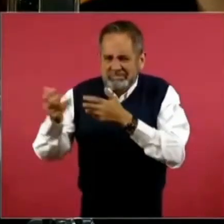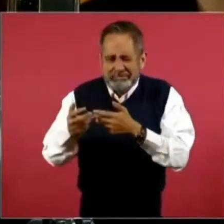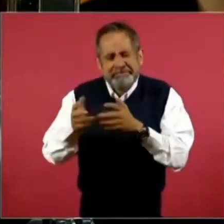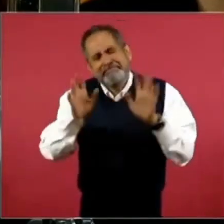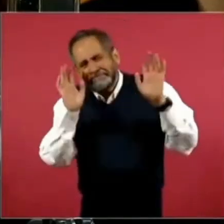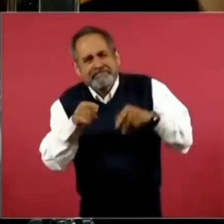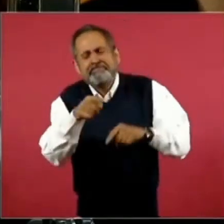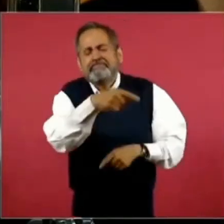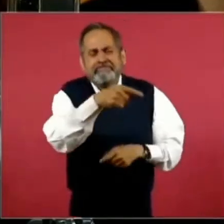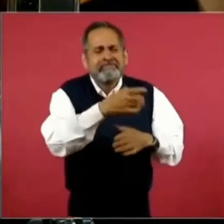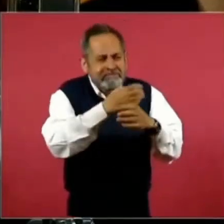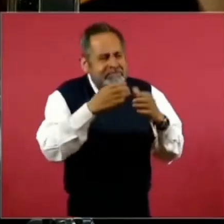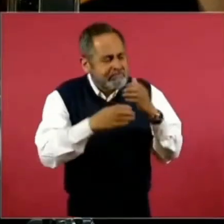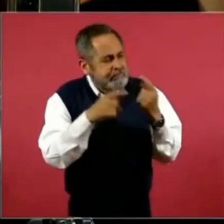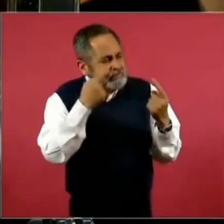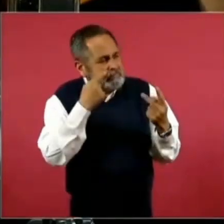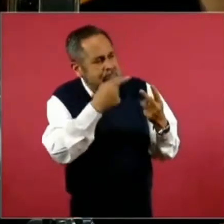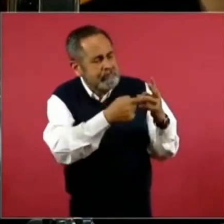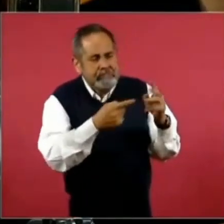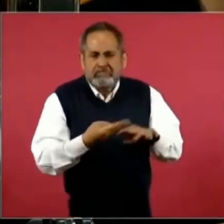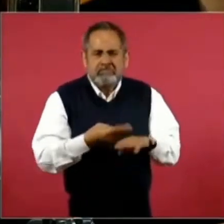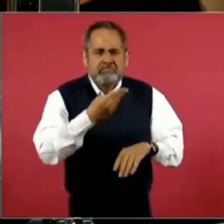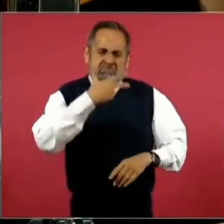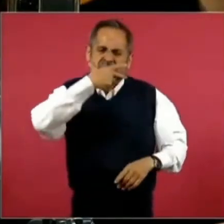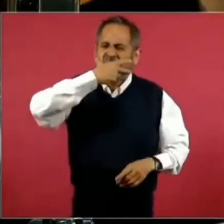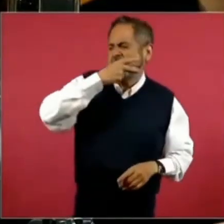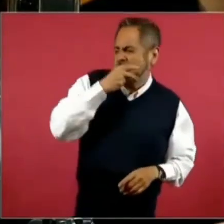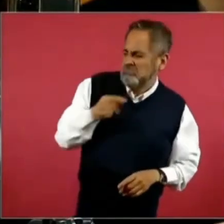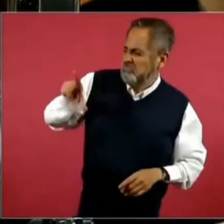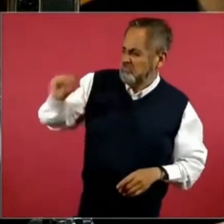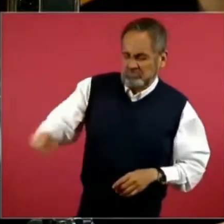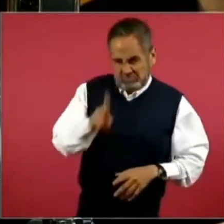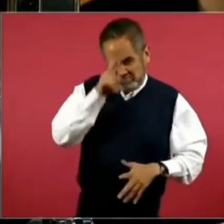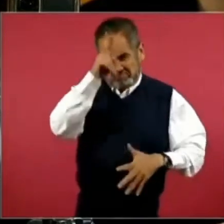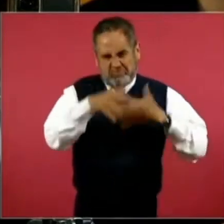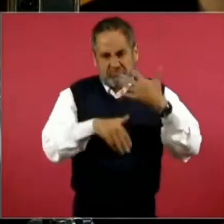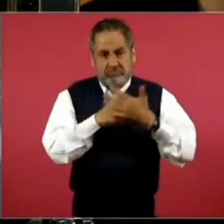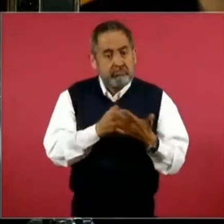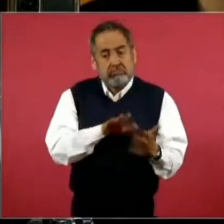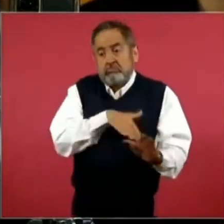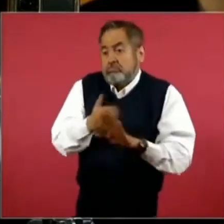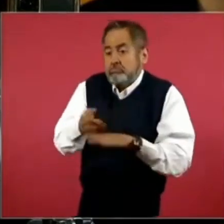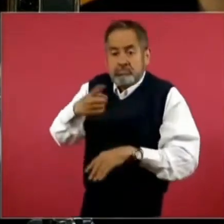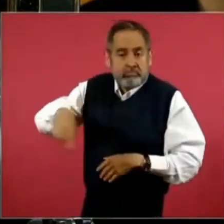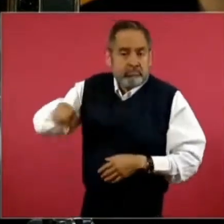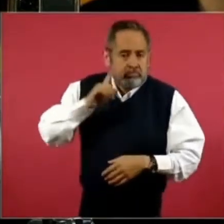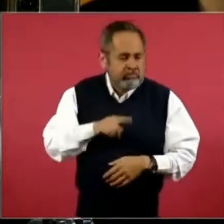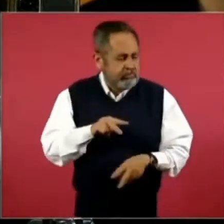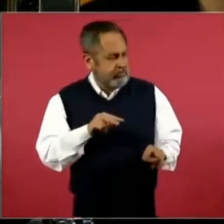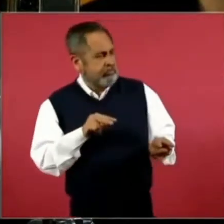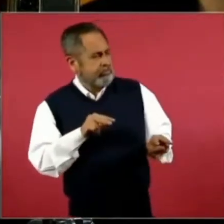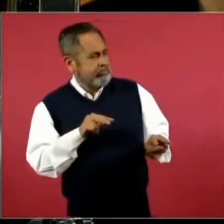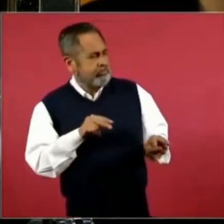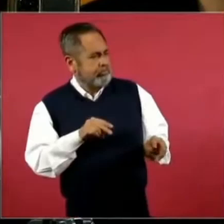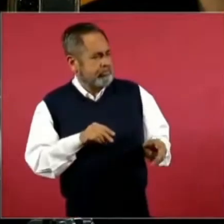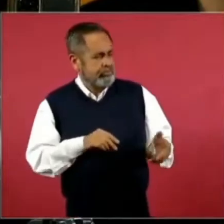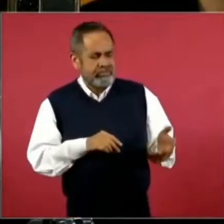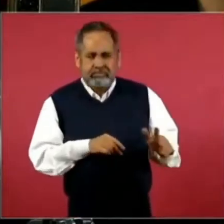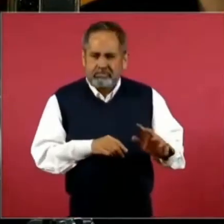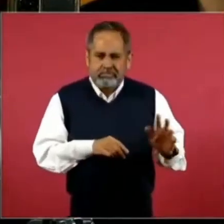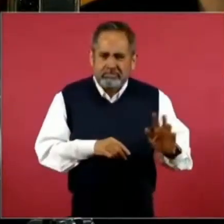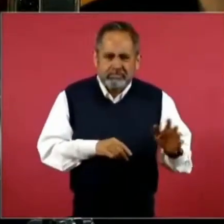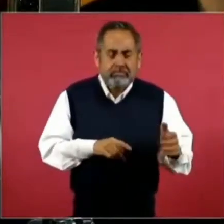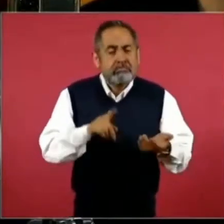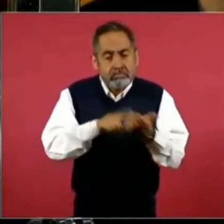comentarios bastante misógeno bastante violentos contra varias participantes y llama la atención que también eh